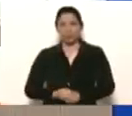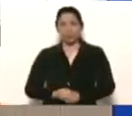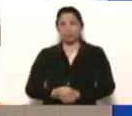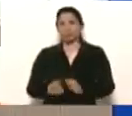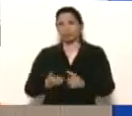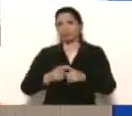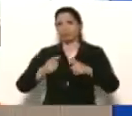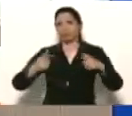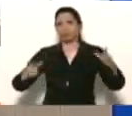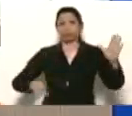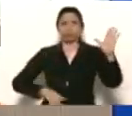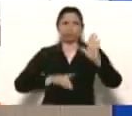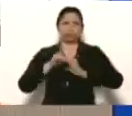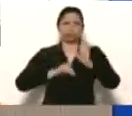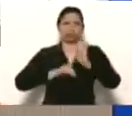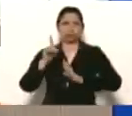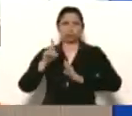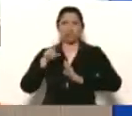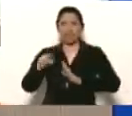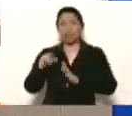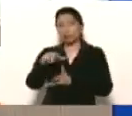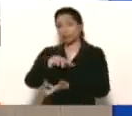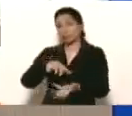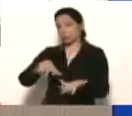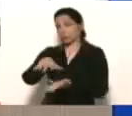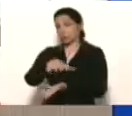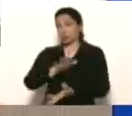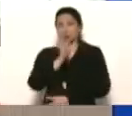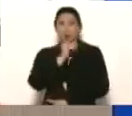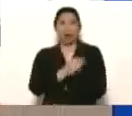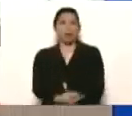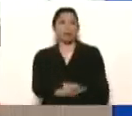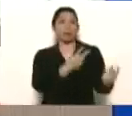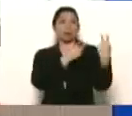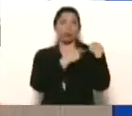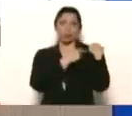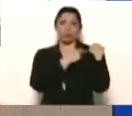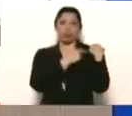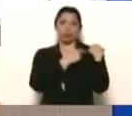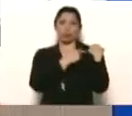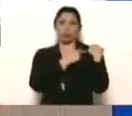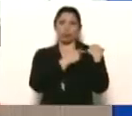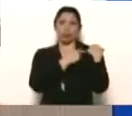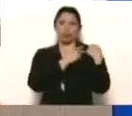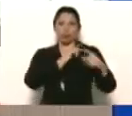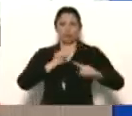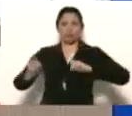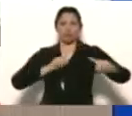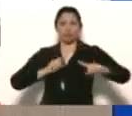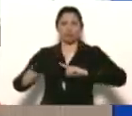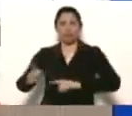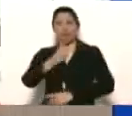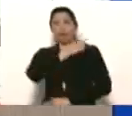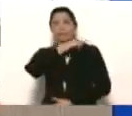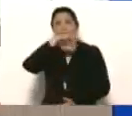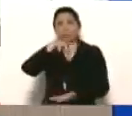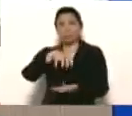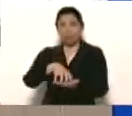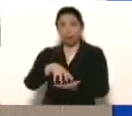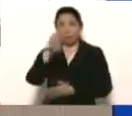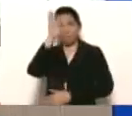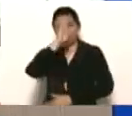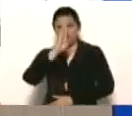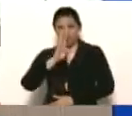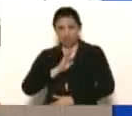de casos es la consecuencia del directo de la irresponsabilidad del que ejerce como jefe de estado en